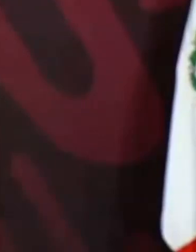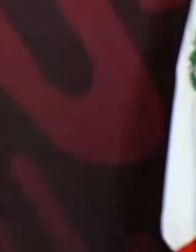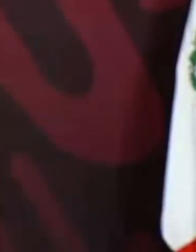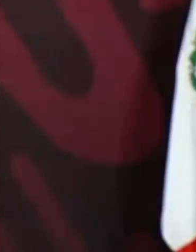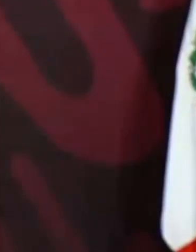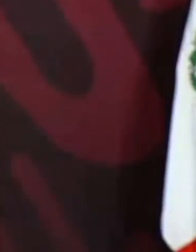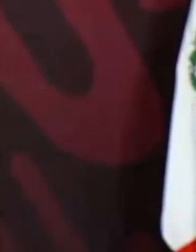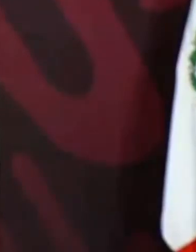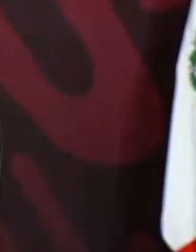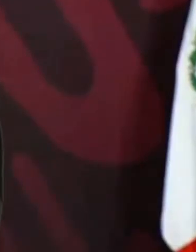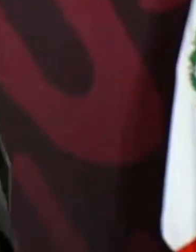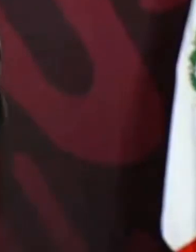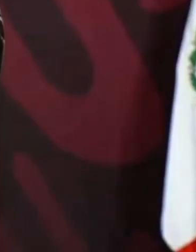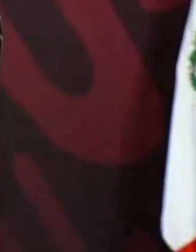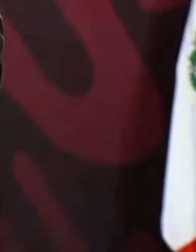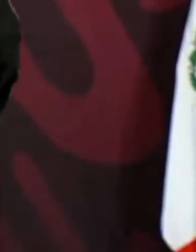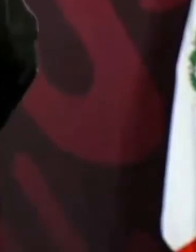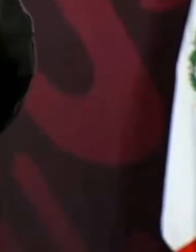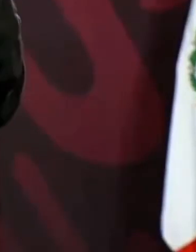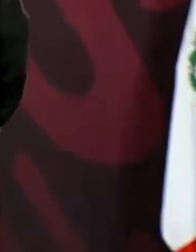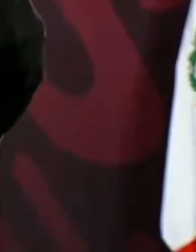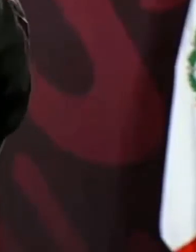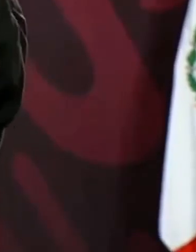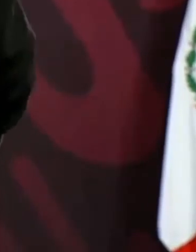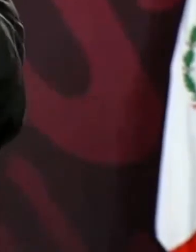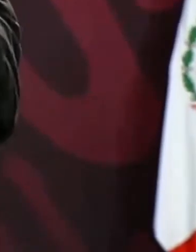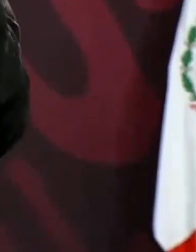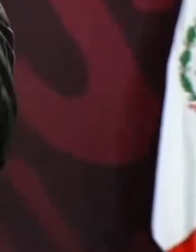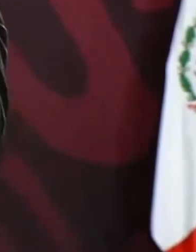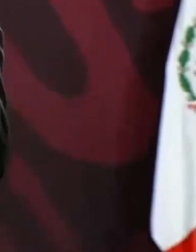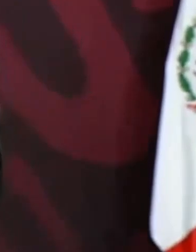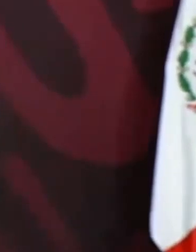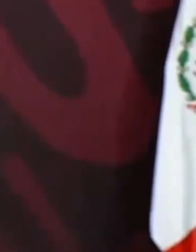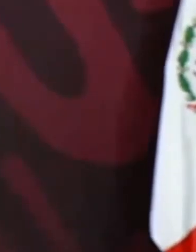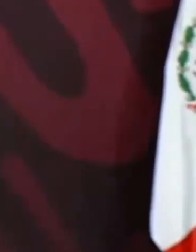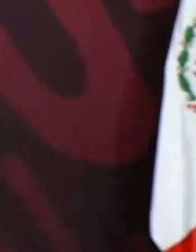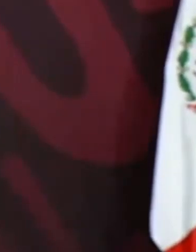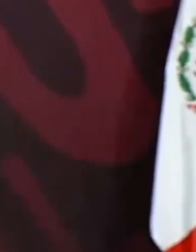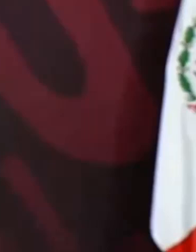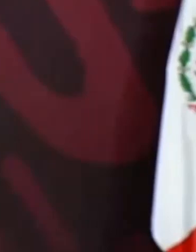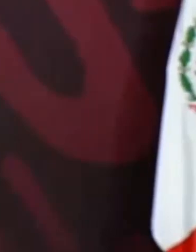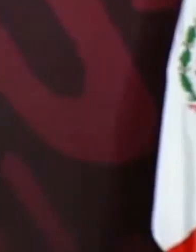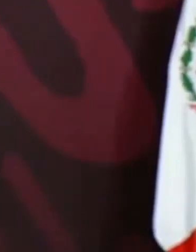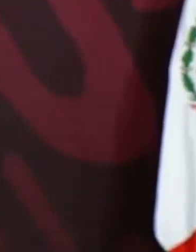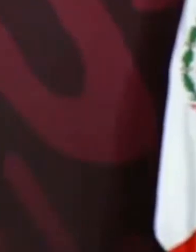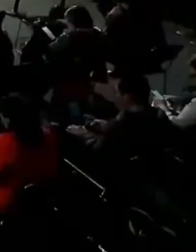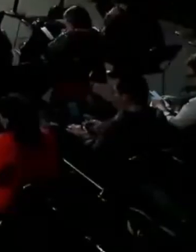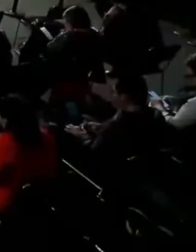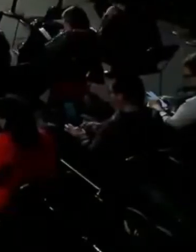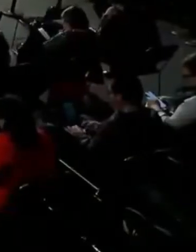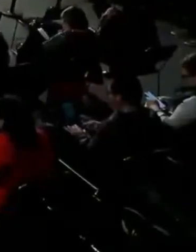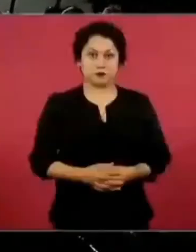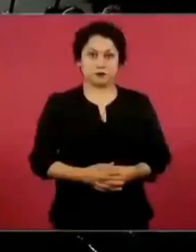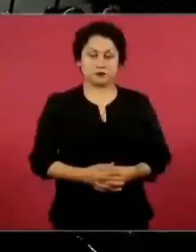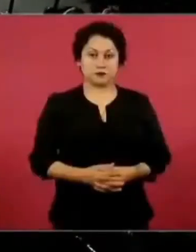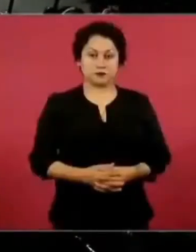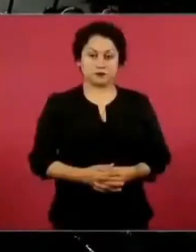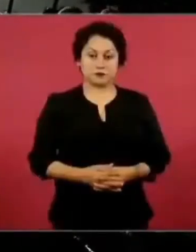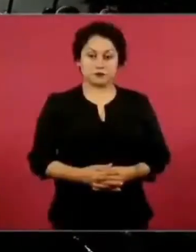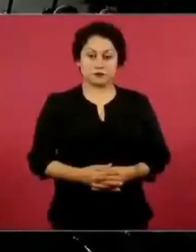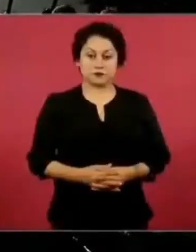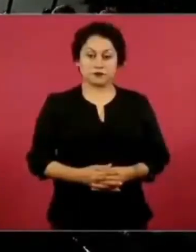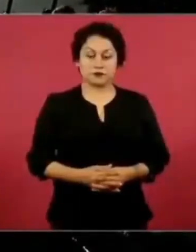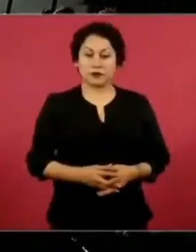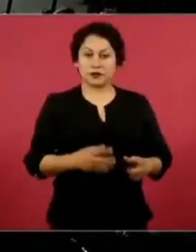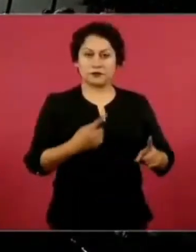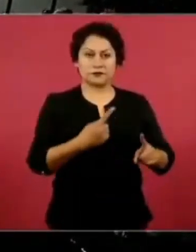en los medios más famosos, el New York Times, el Washington